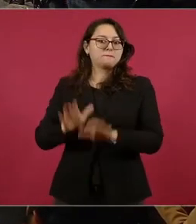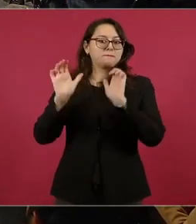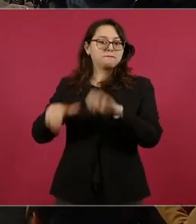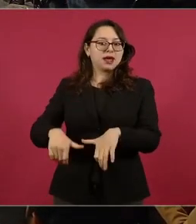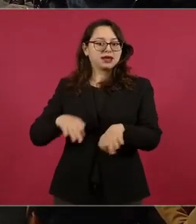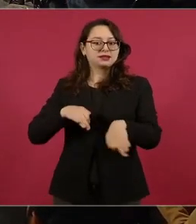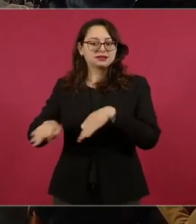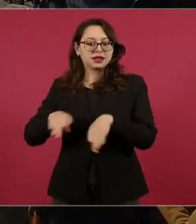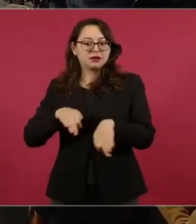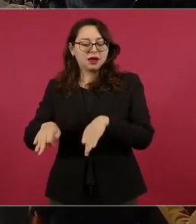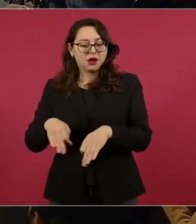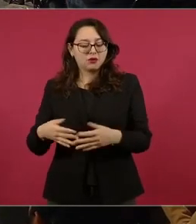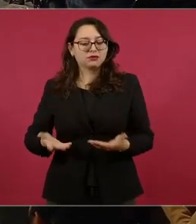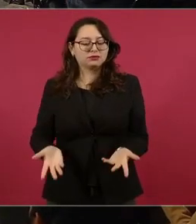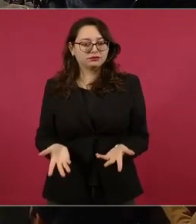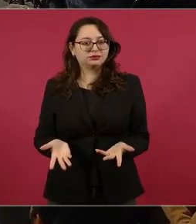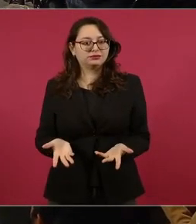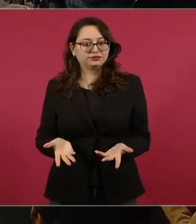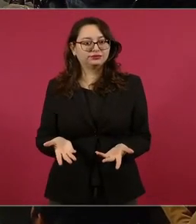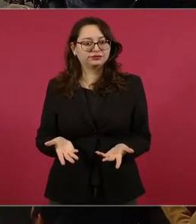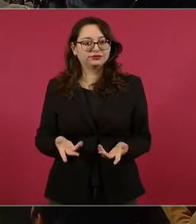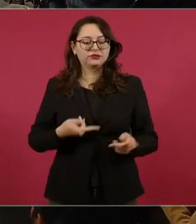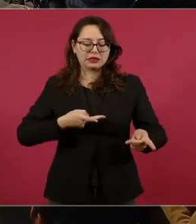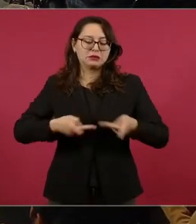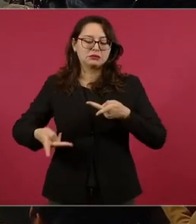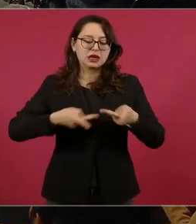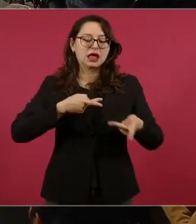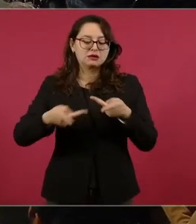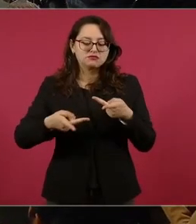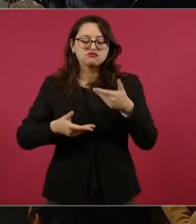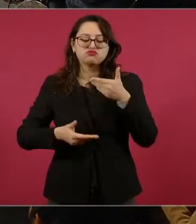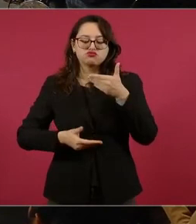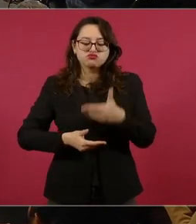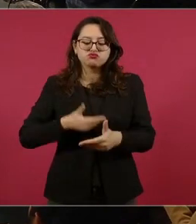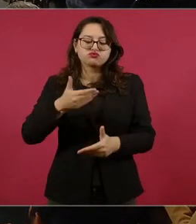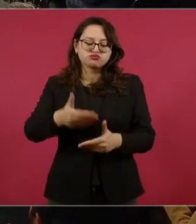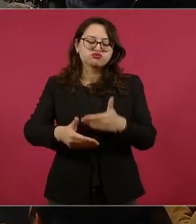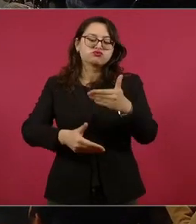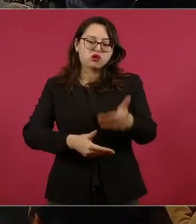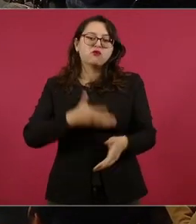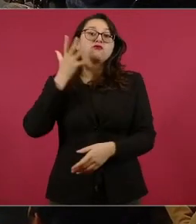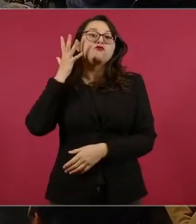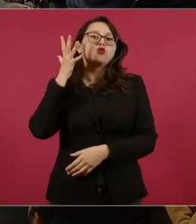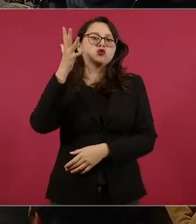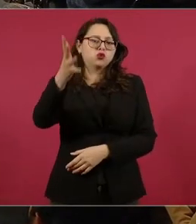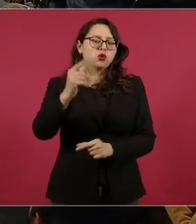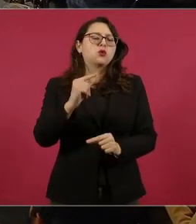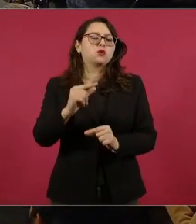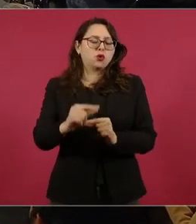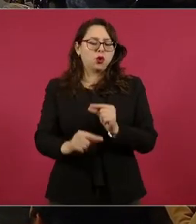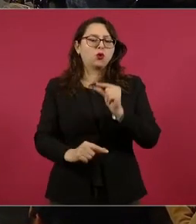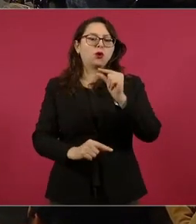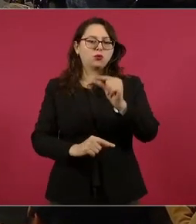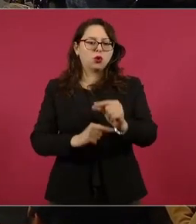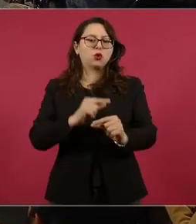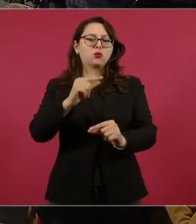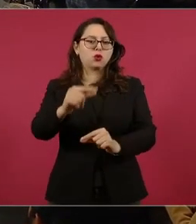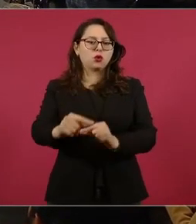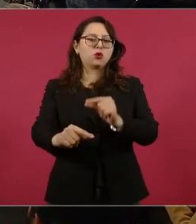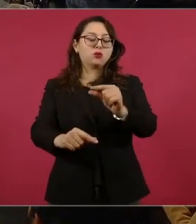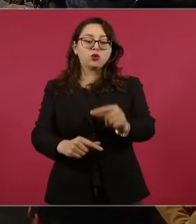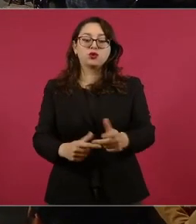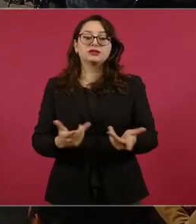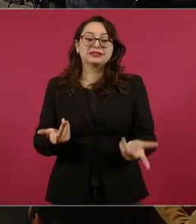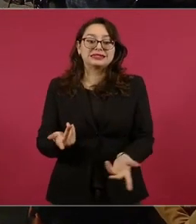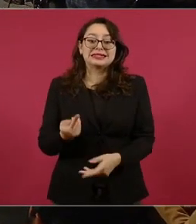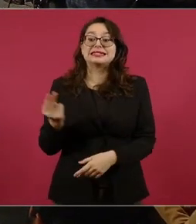es un plan hacia delante Claro que requiere